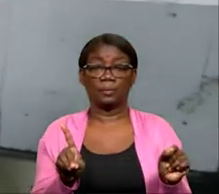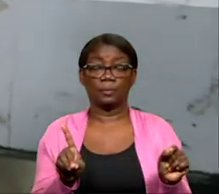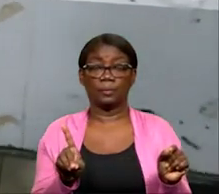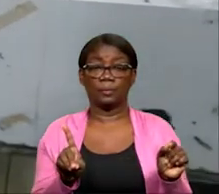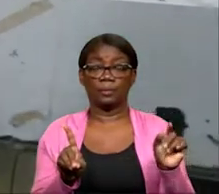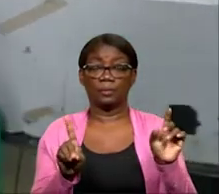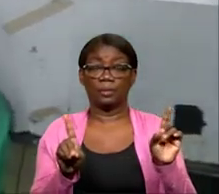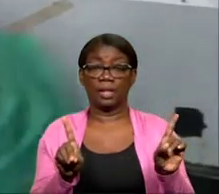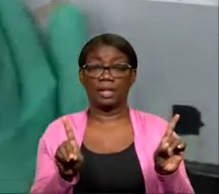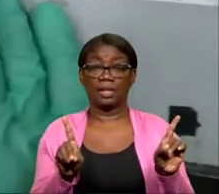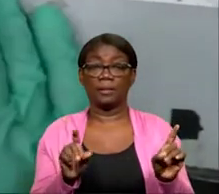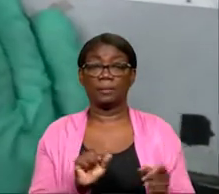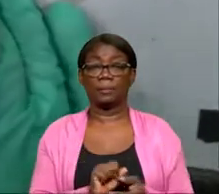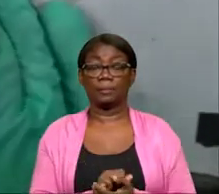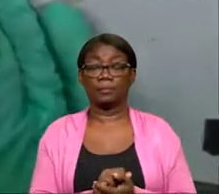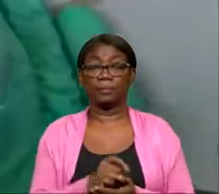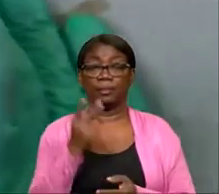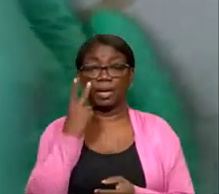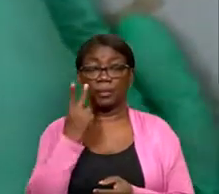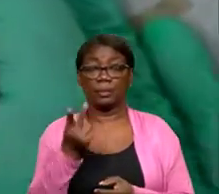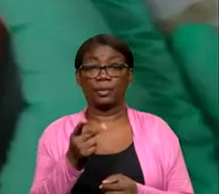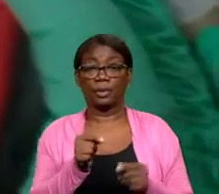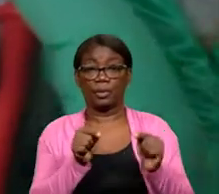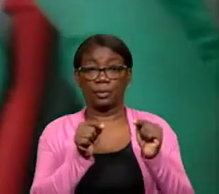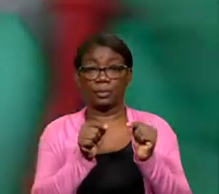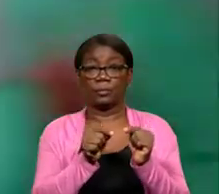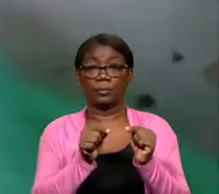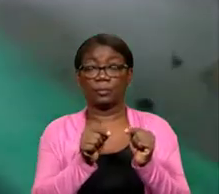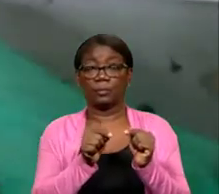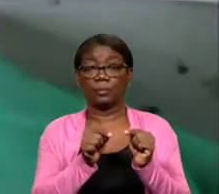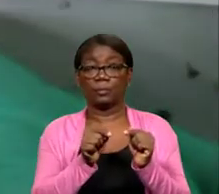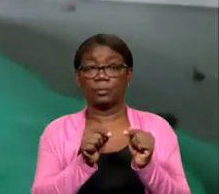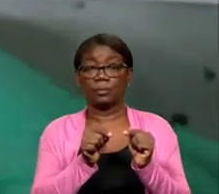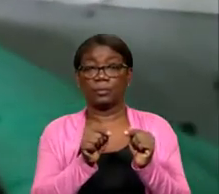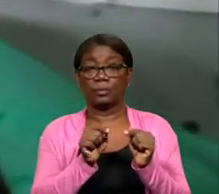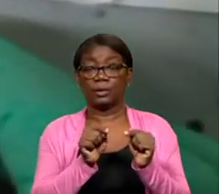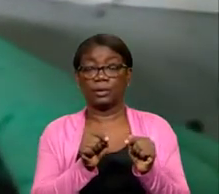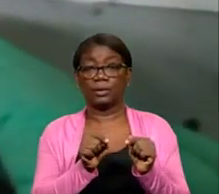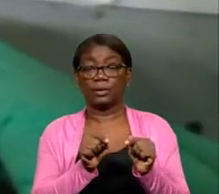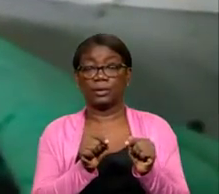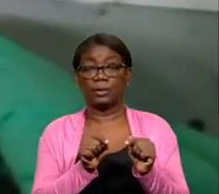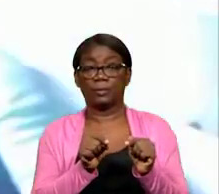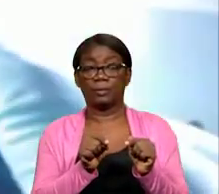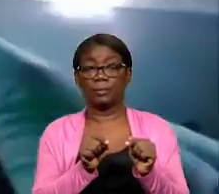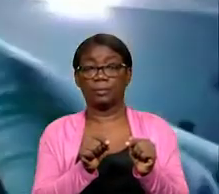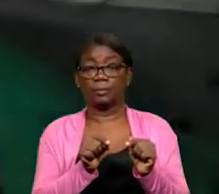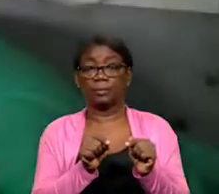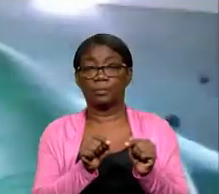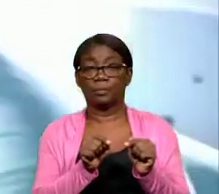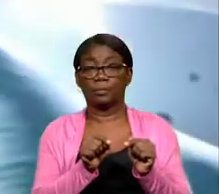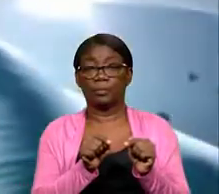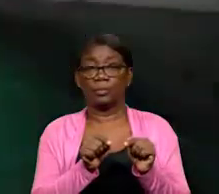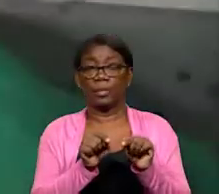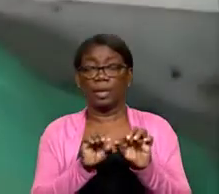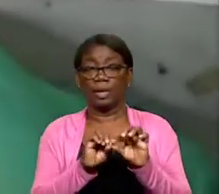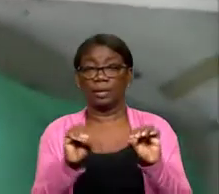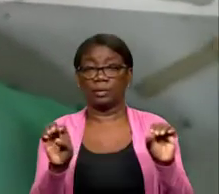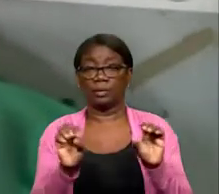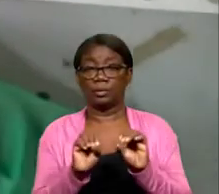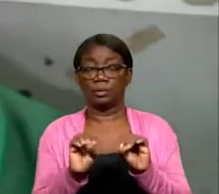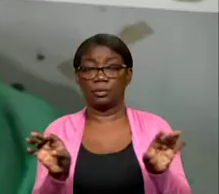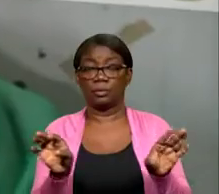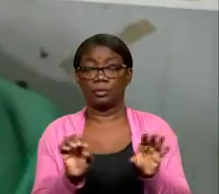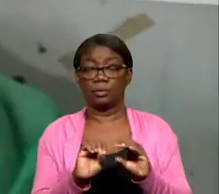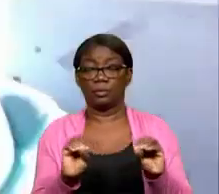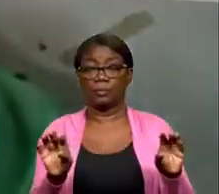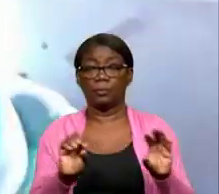luz. Entonces ahora vamos a ponernos el negativo en el cátodo, el positivo en el ánodo, y vemos